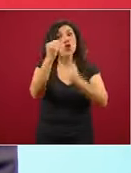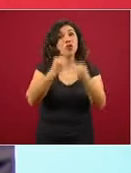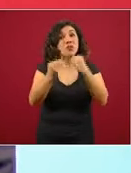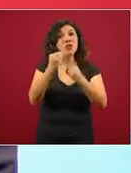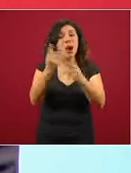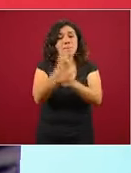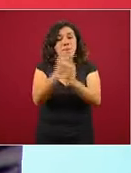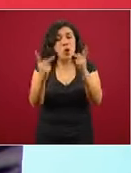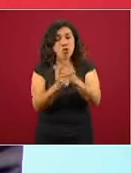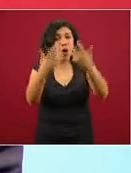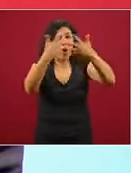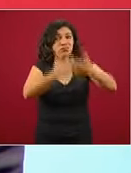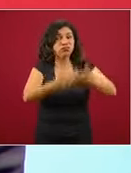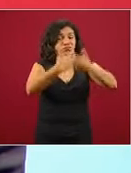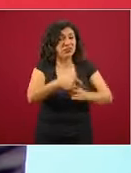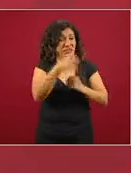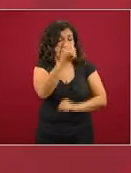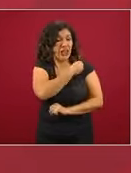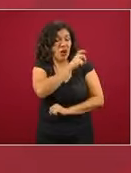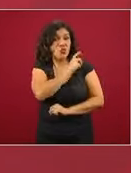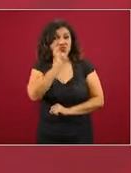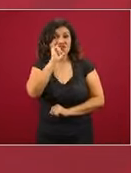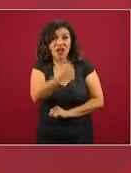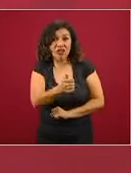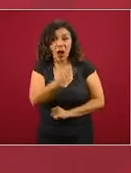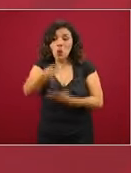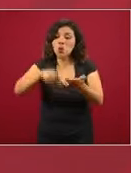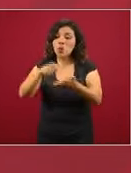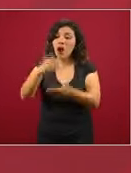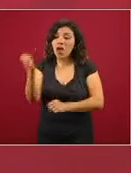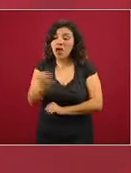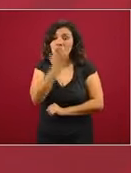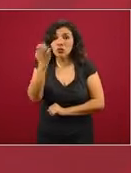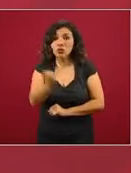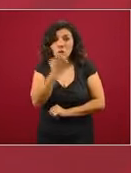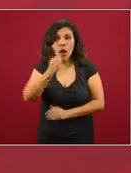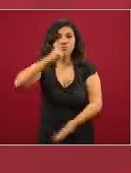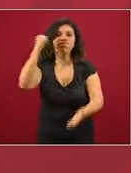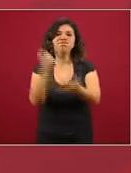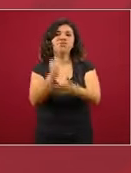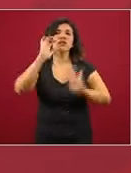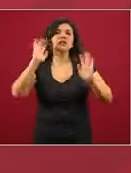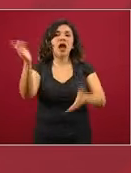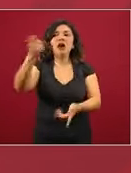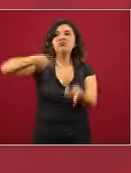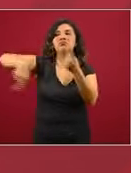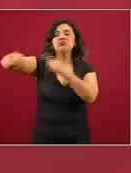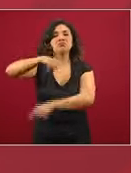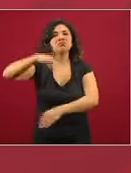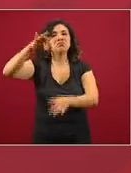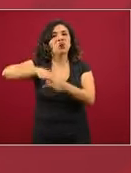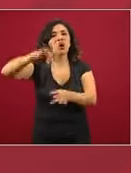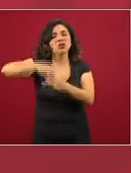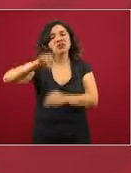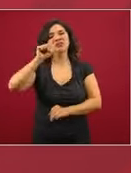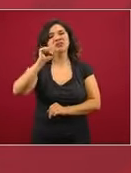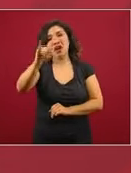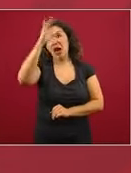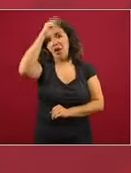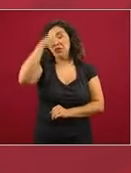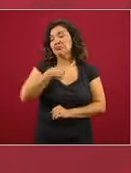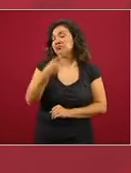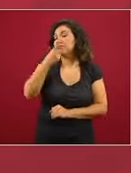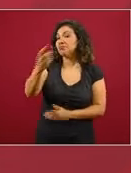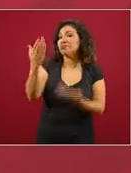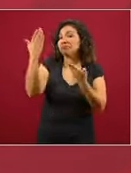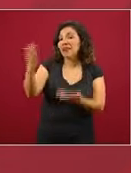o productos industriales no saludables en las escuelas. Fue aprobada por una amplísima mayoría.